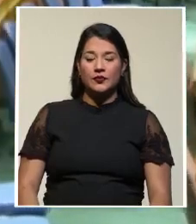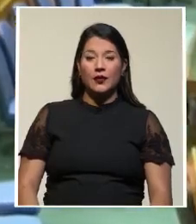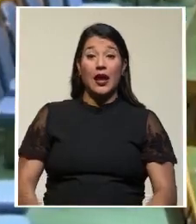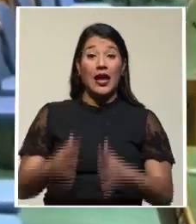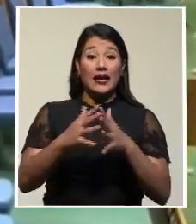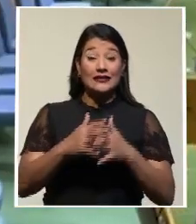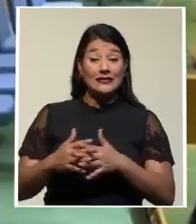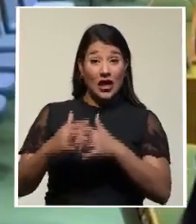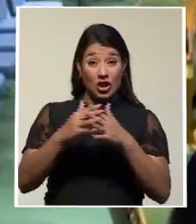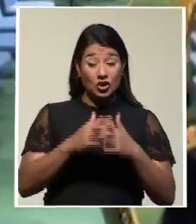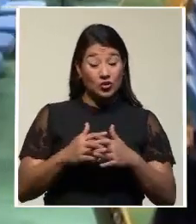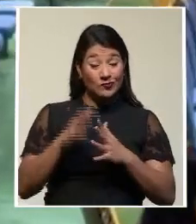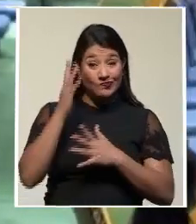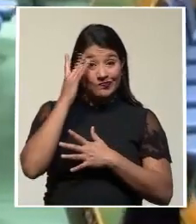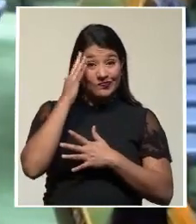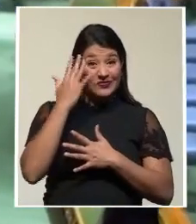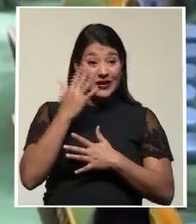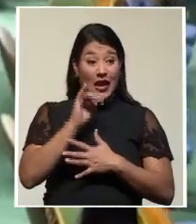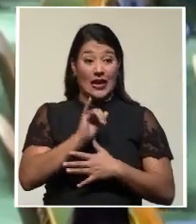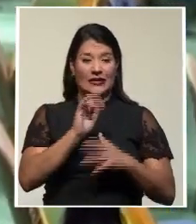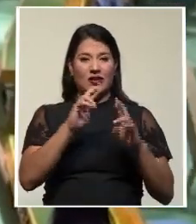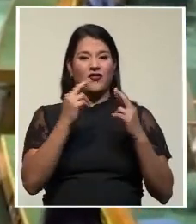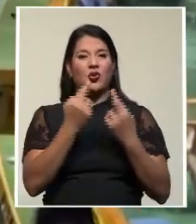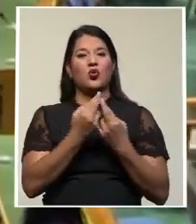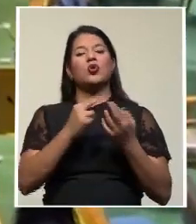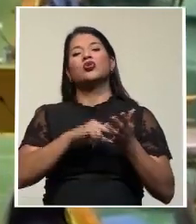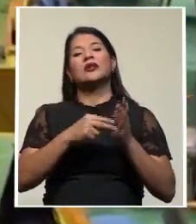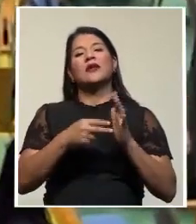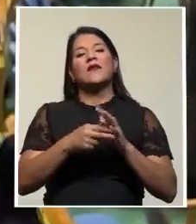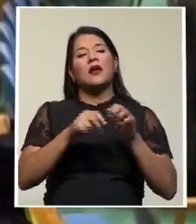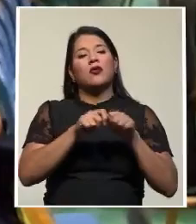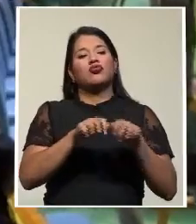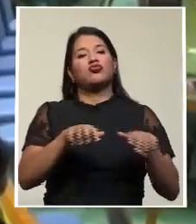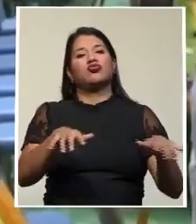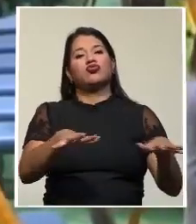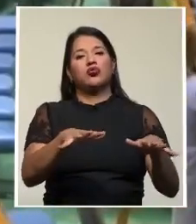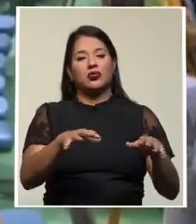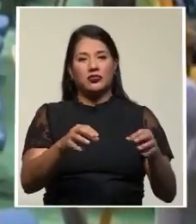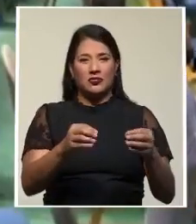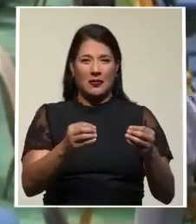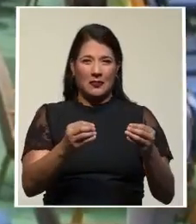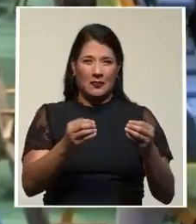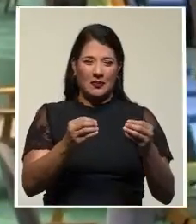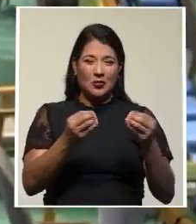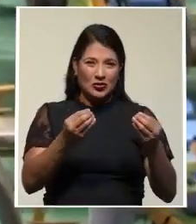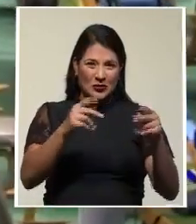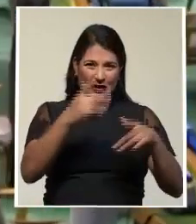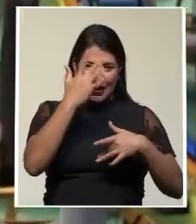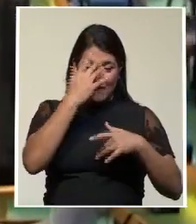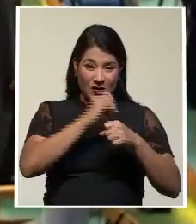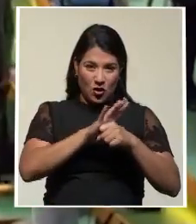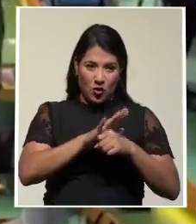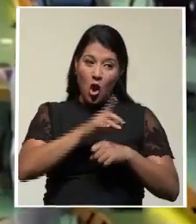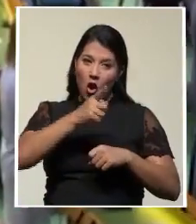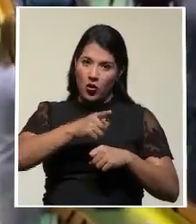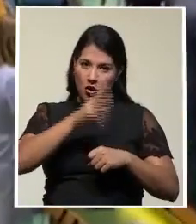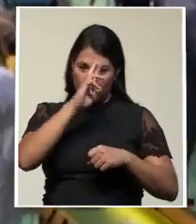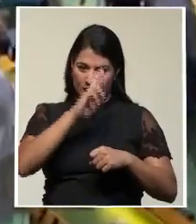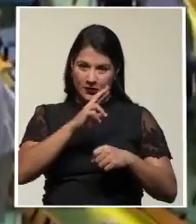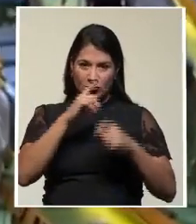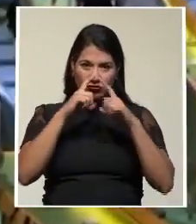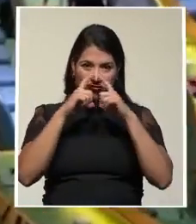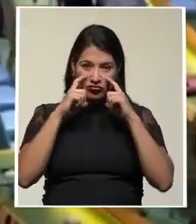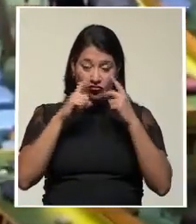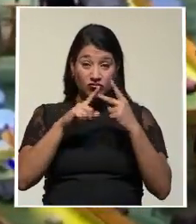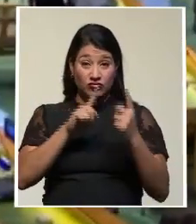Estados Unidos teme que la reunión se convierta en un centro de propagación de COVID-19. Serán obligatorias la mascarilla y la distancia social.